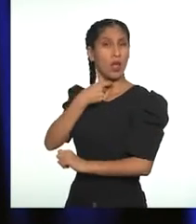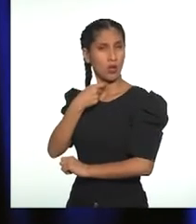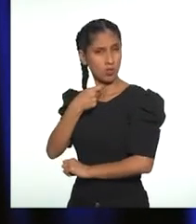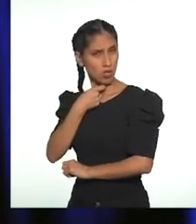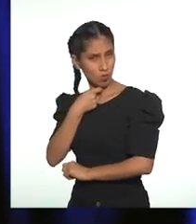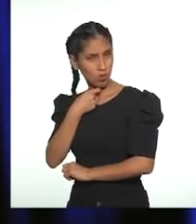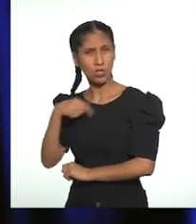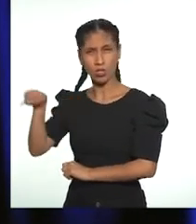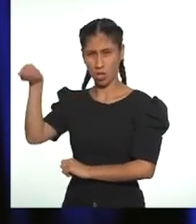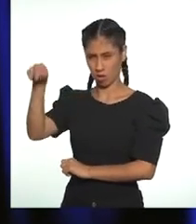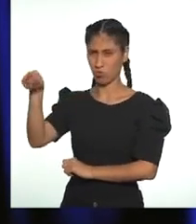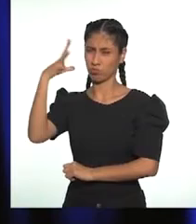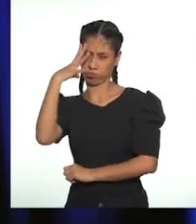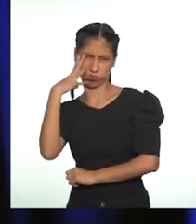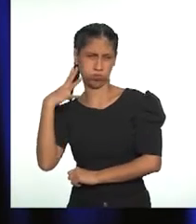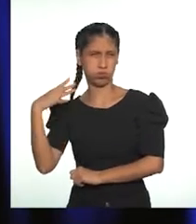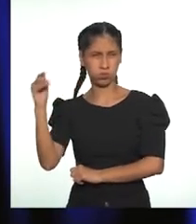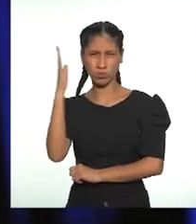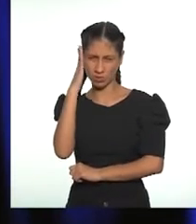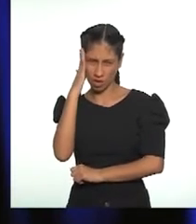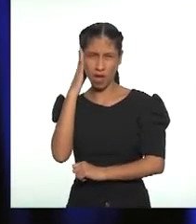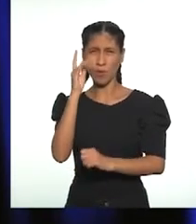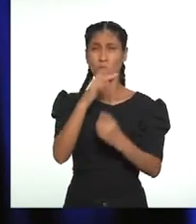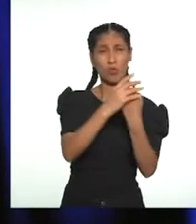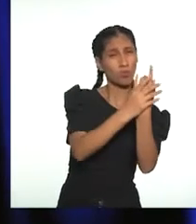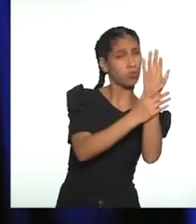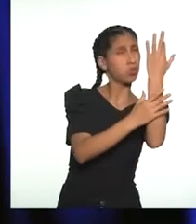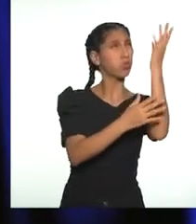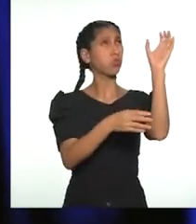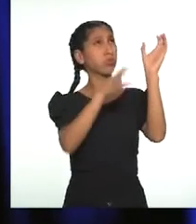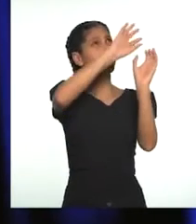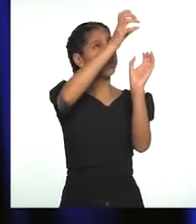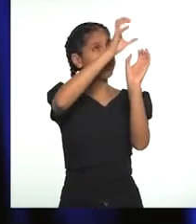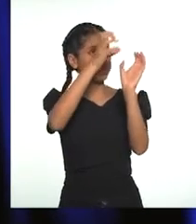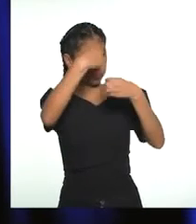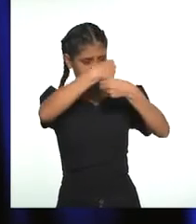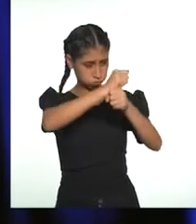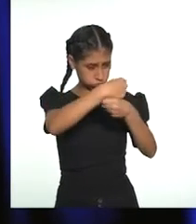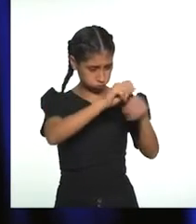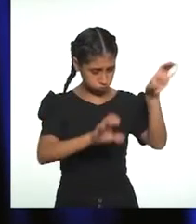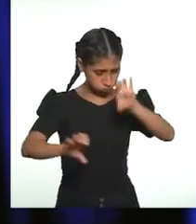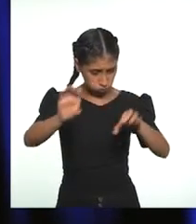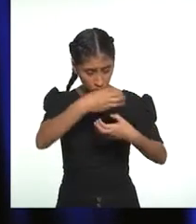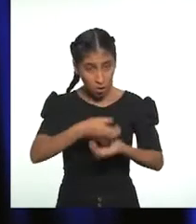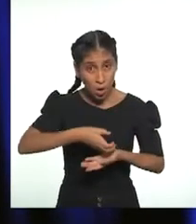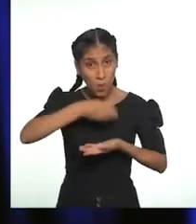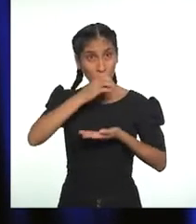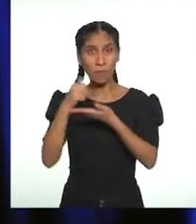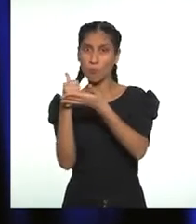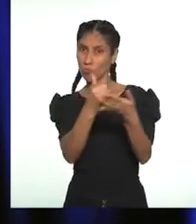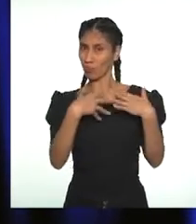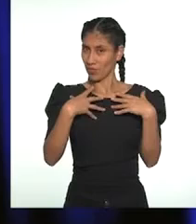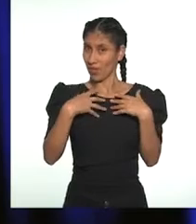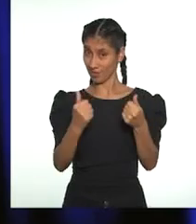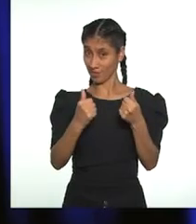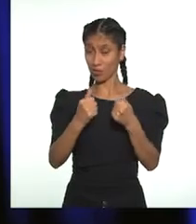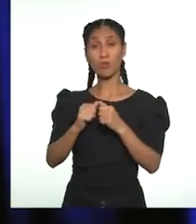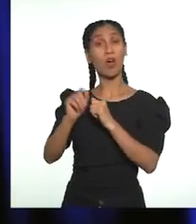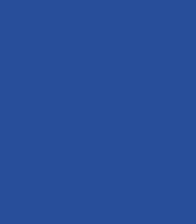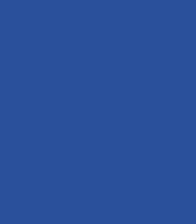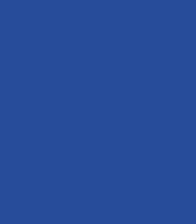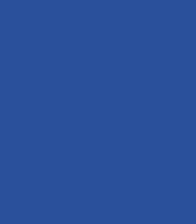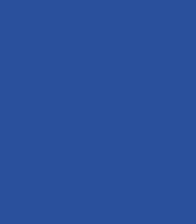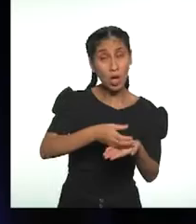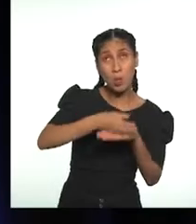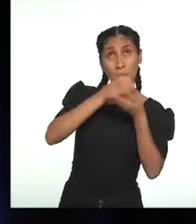queridas abuelas y abuelos suelen ser los expertos en conocer estas recetas milenarias para fortalecer y cuidar nuestra